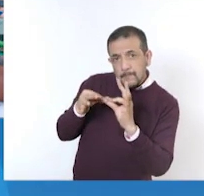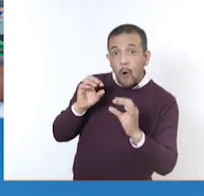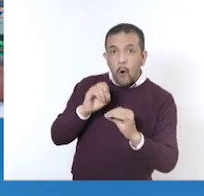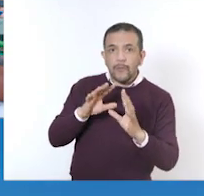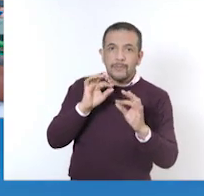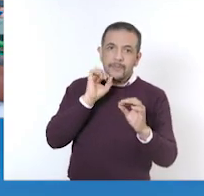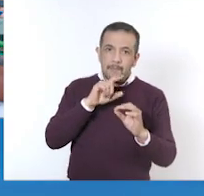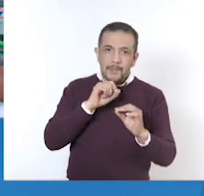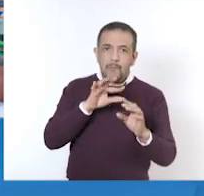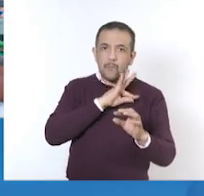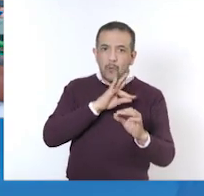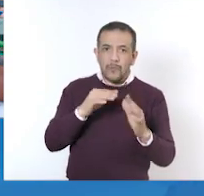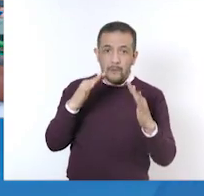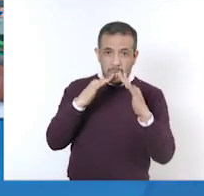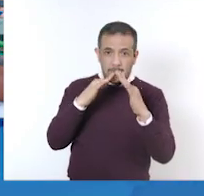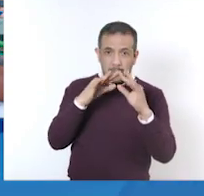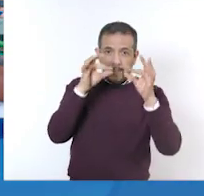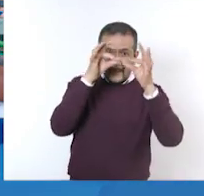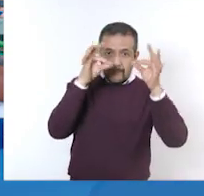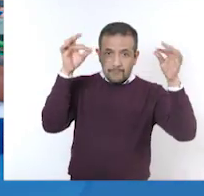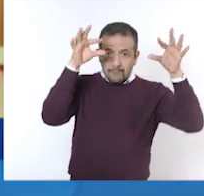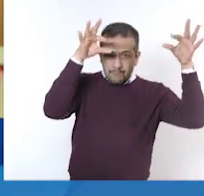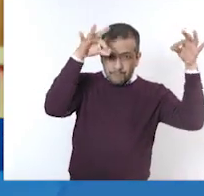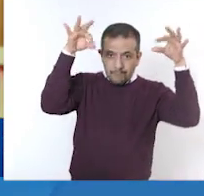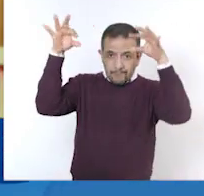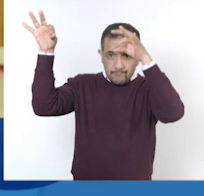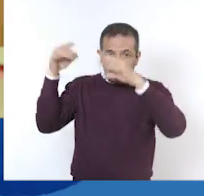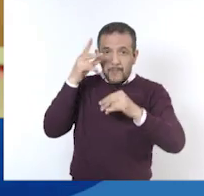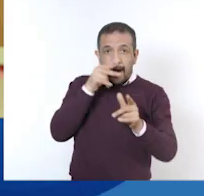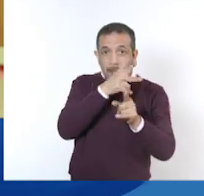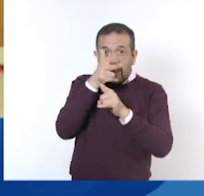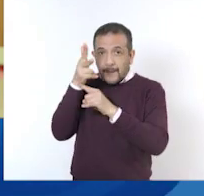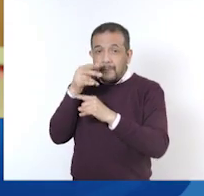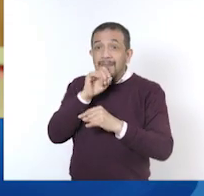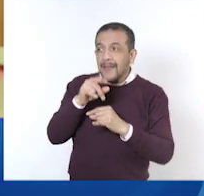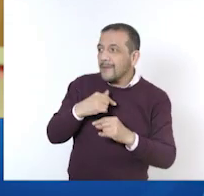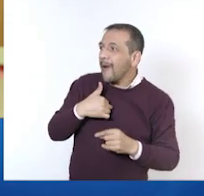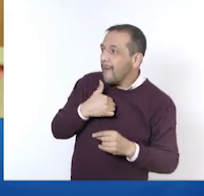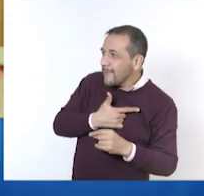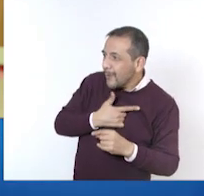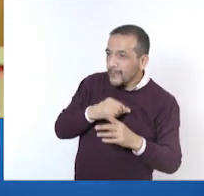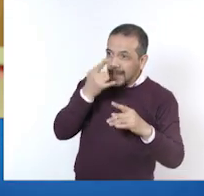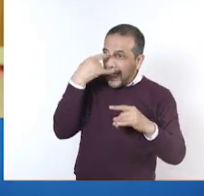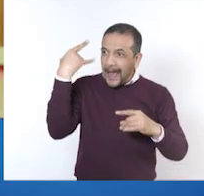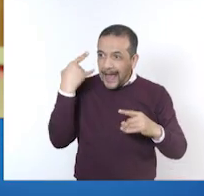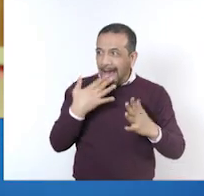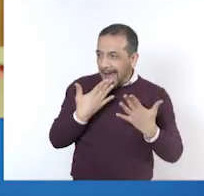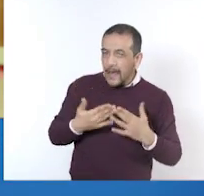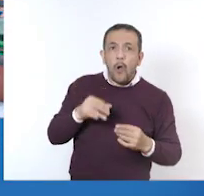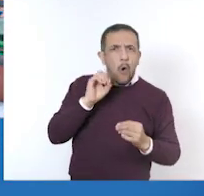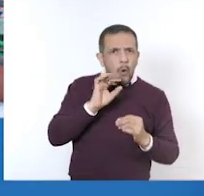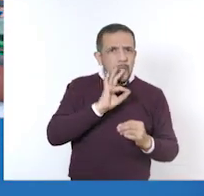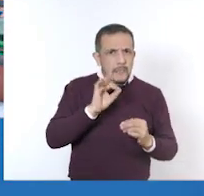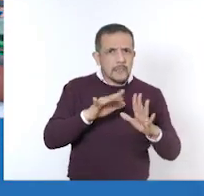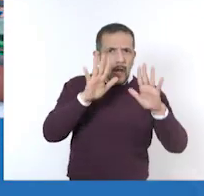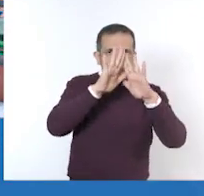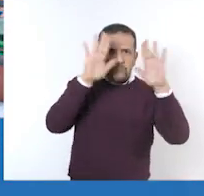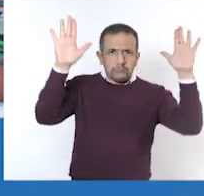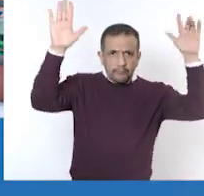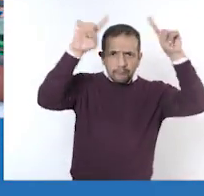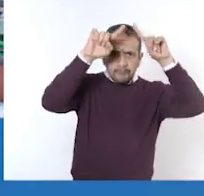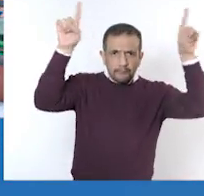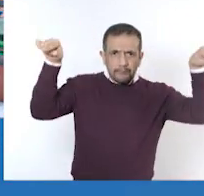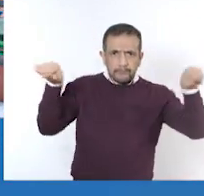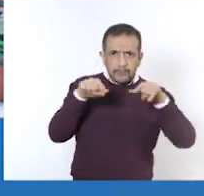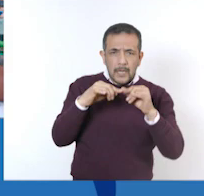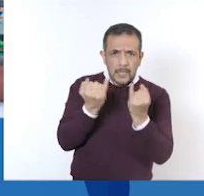y colgar los carteles en algún lugar de la casa? ¿Y si nos disfrazamos? ¡Me encantan los disfraces! O hacer un periódico